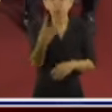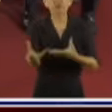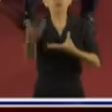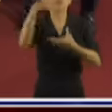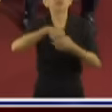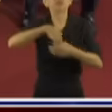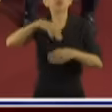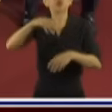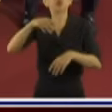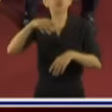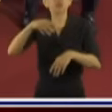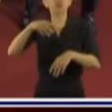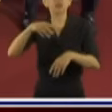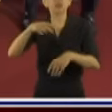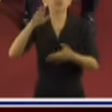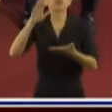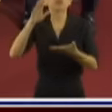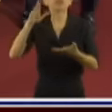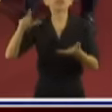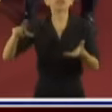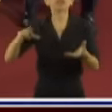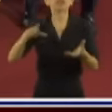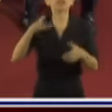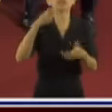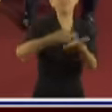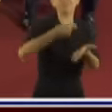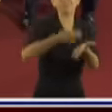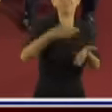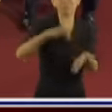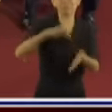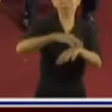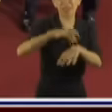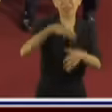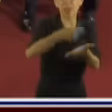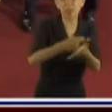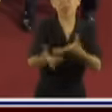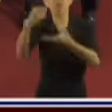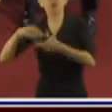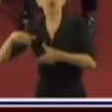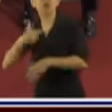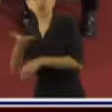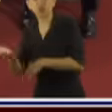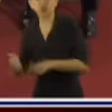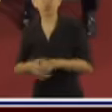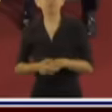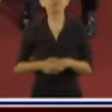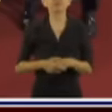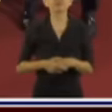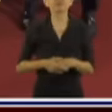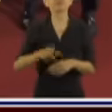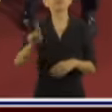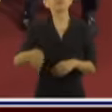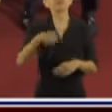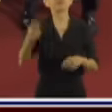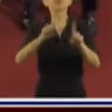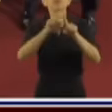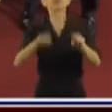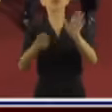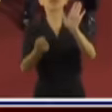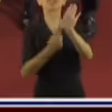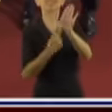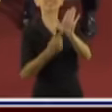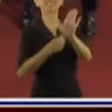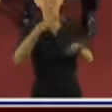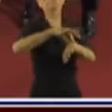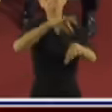la brecha suba, por ejemplo, ajá, producto de la licitación y no de este paquete de medidas. Así que ahí vamos a